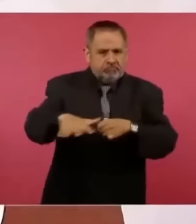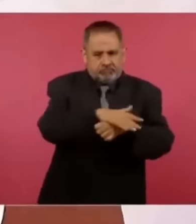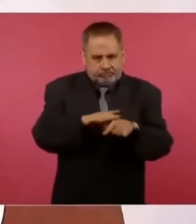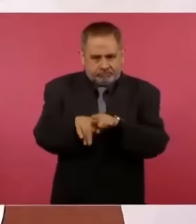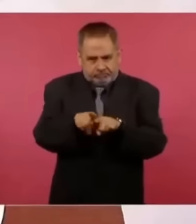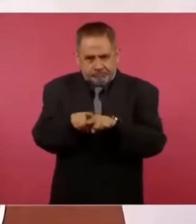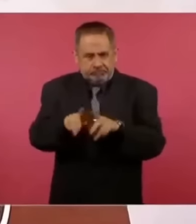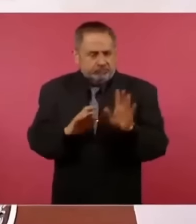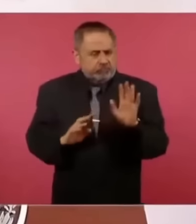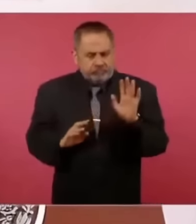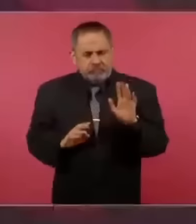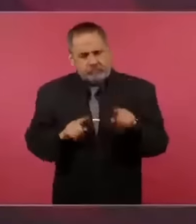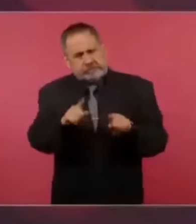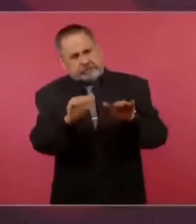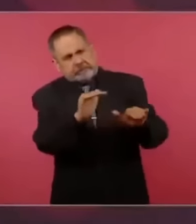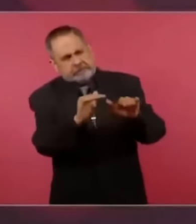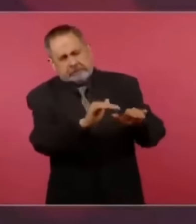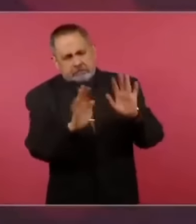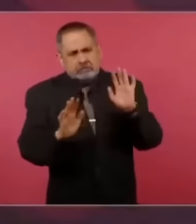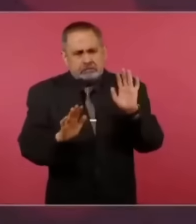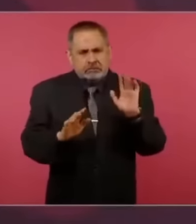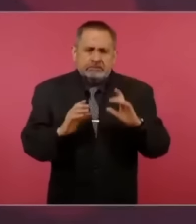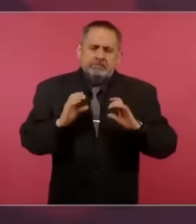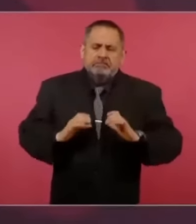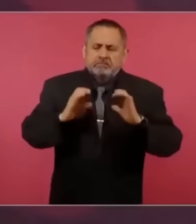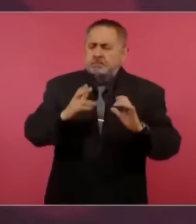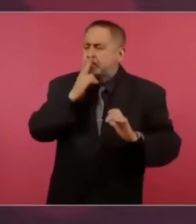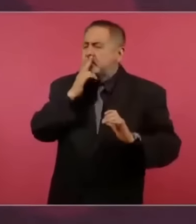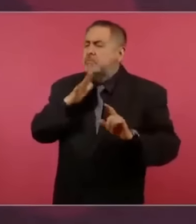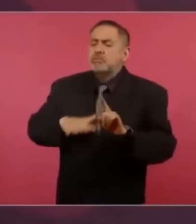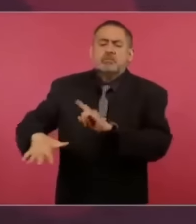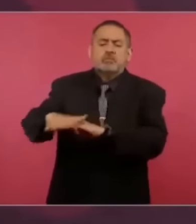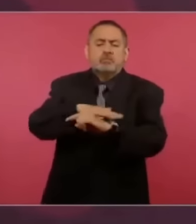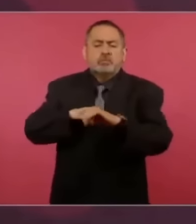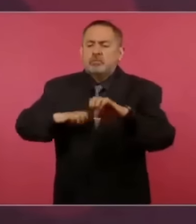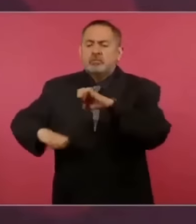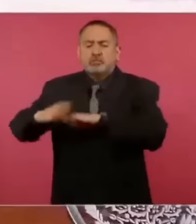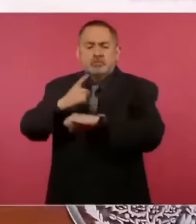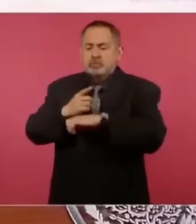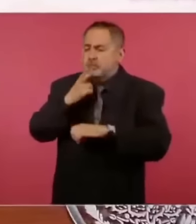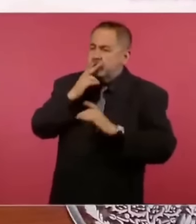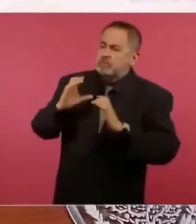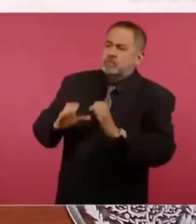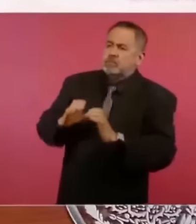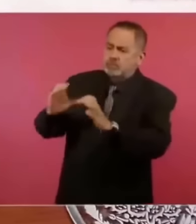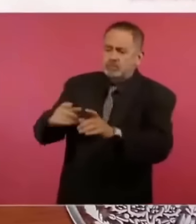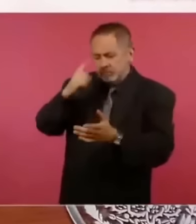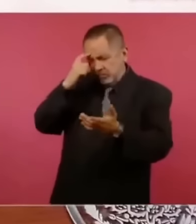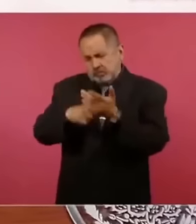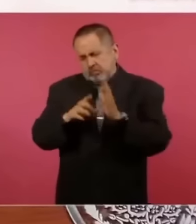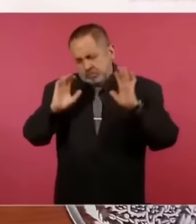va a ayudar a cuidar los bienes de México en ese país.